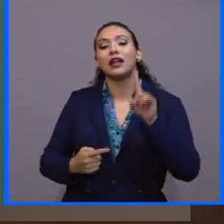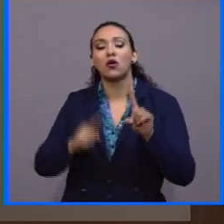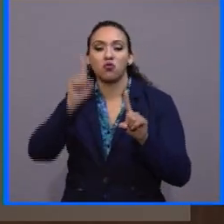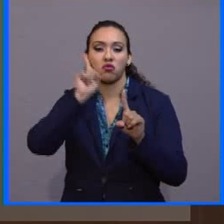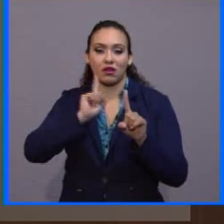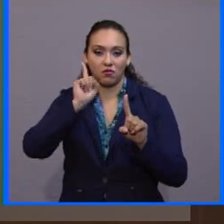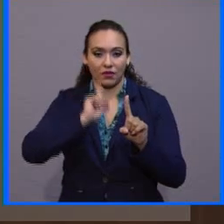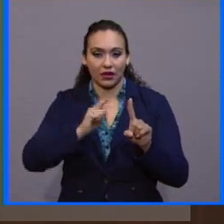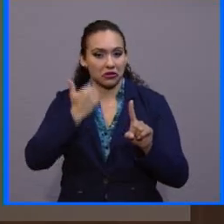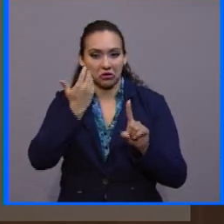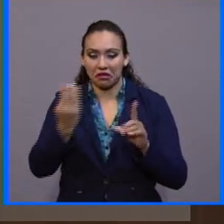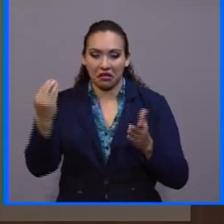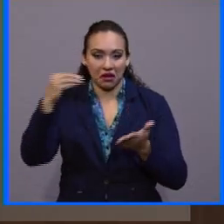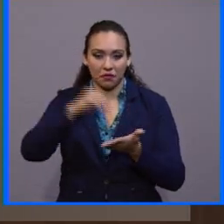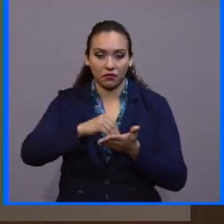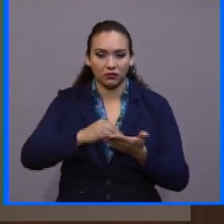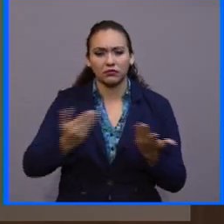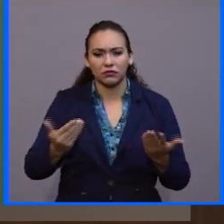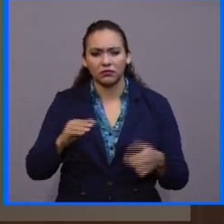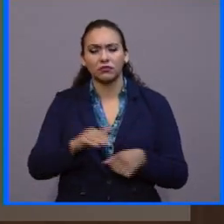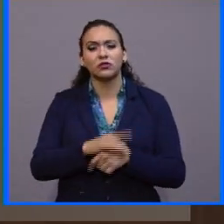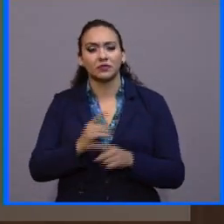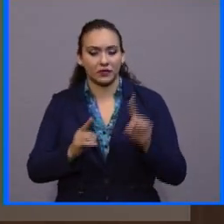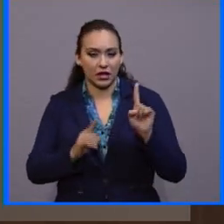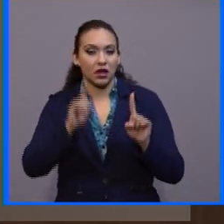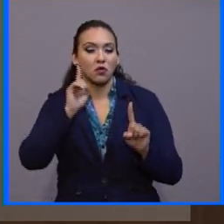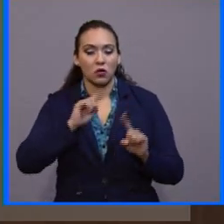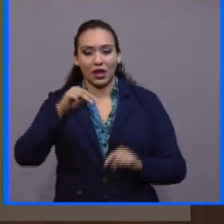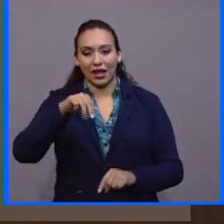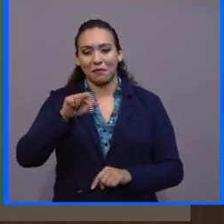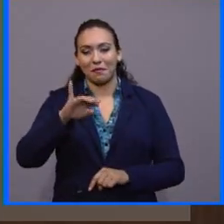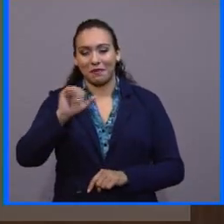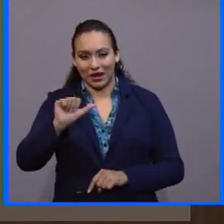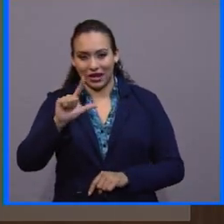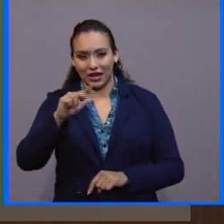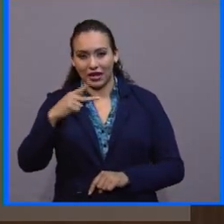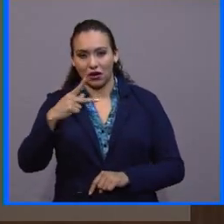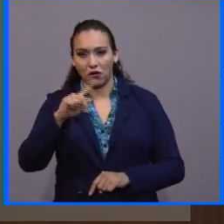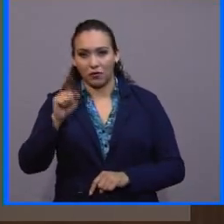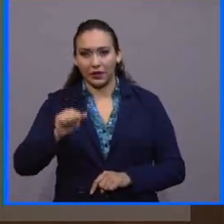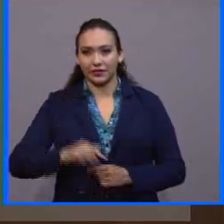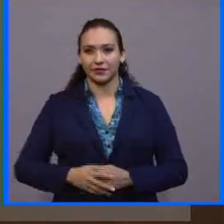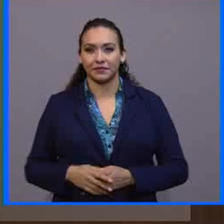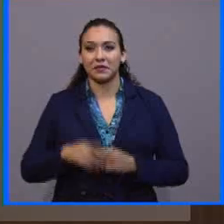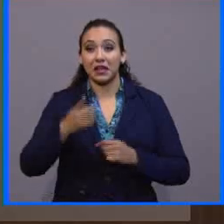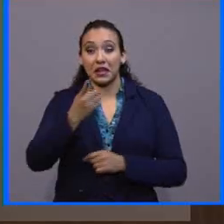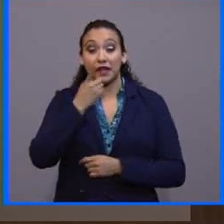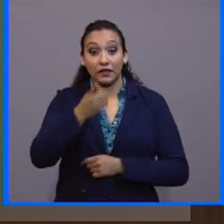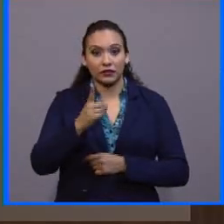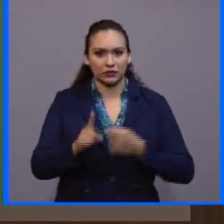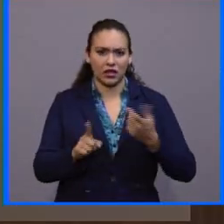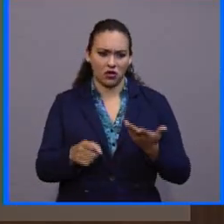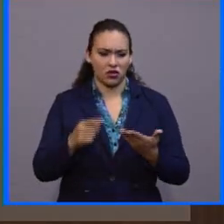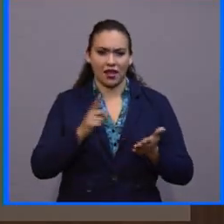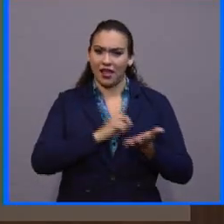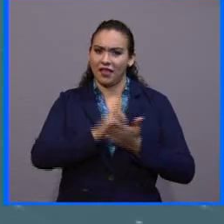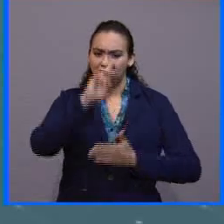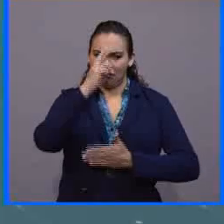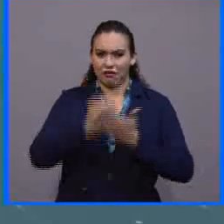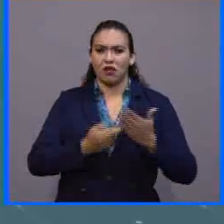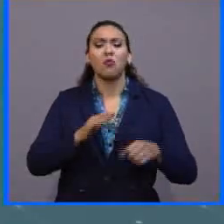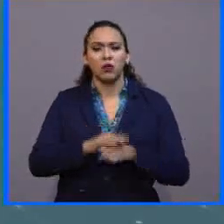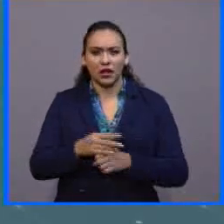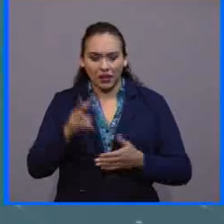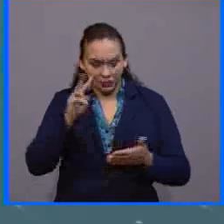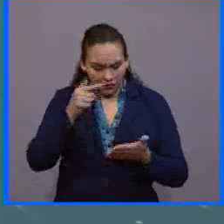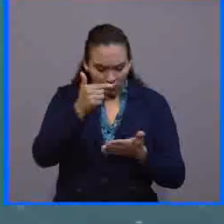participante. En el primer caso, la promovente María del Pilar López Rueda quien asegura la afectación a sus derechos por aparecer en la